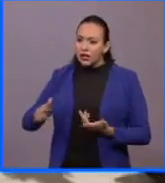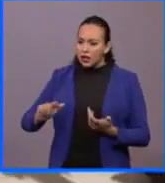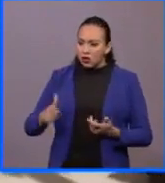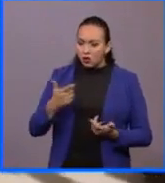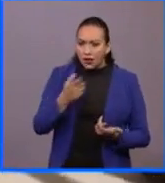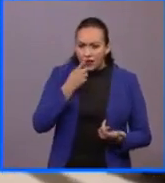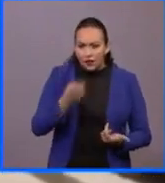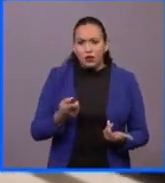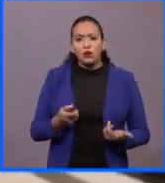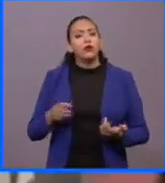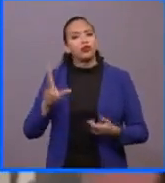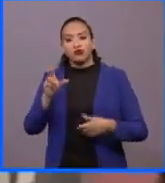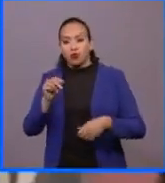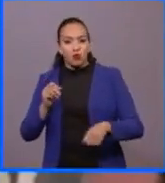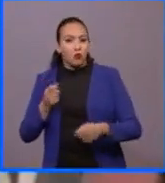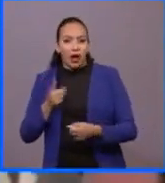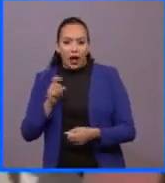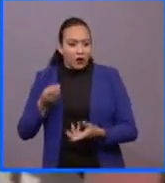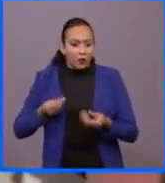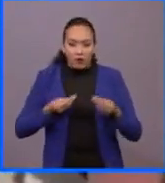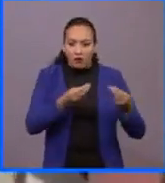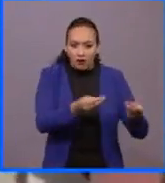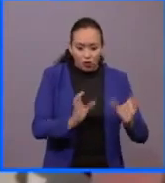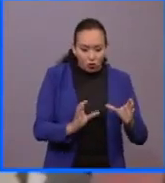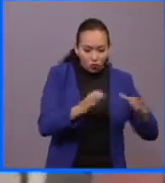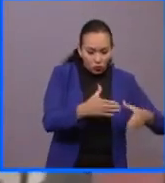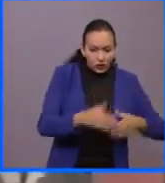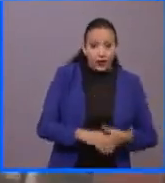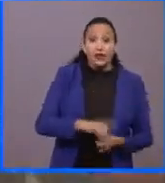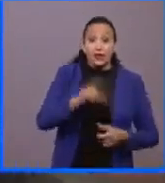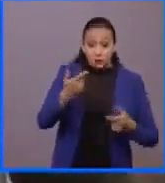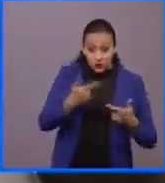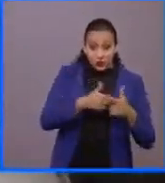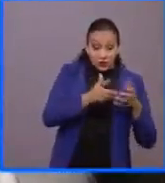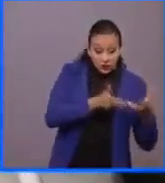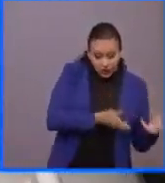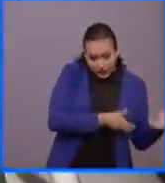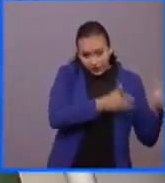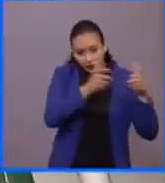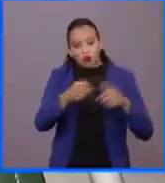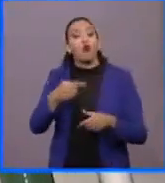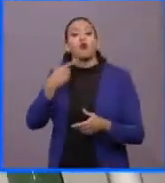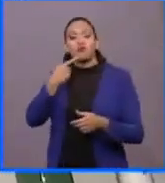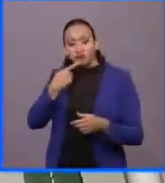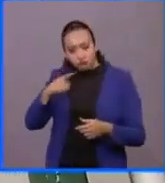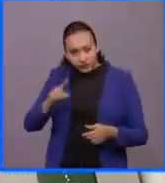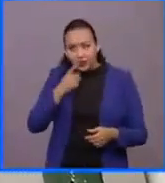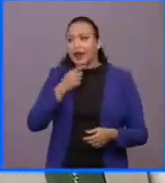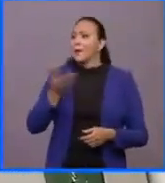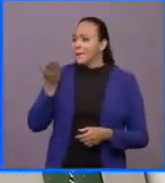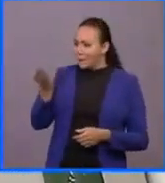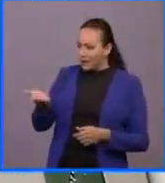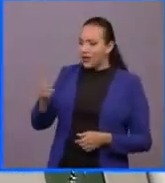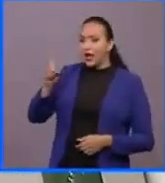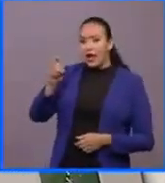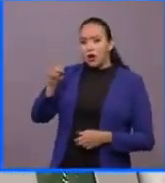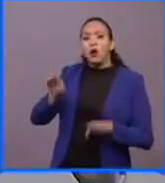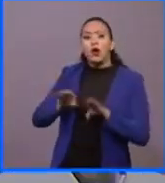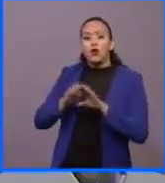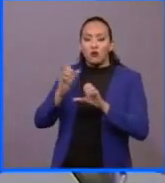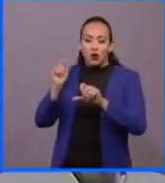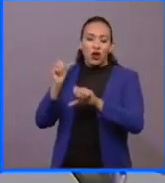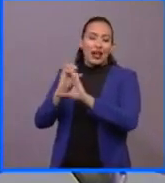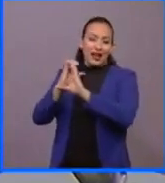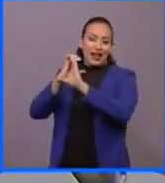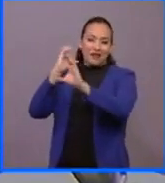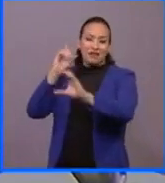Guanajuato negaron otorgar el líquido. A través de un amparo, se concedió proporcionar el abasto de agua mediante pipas,